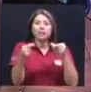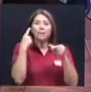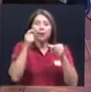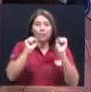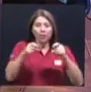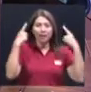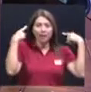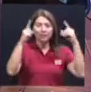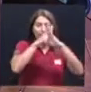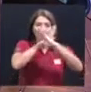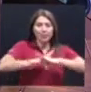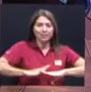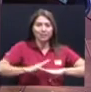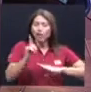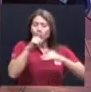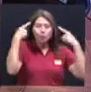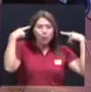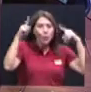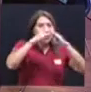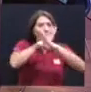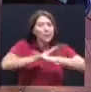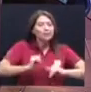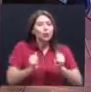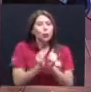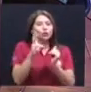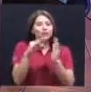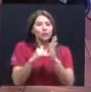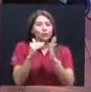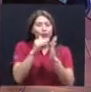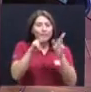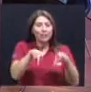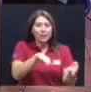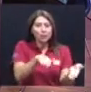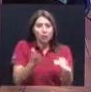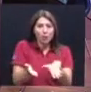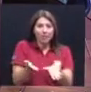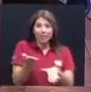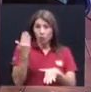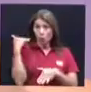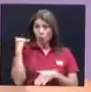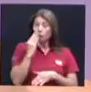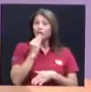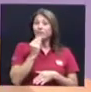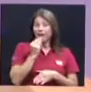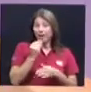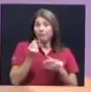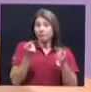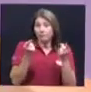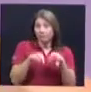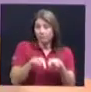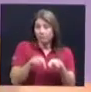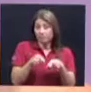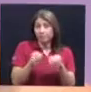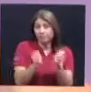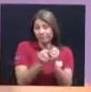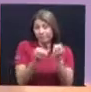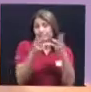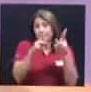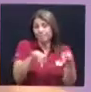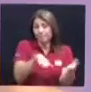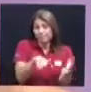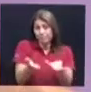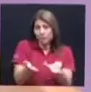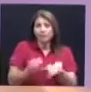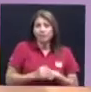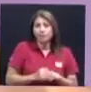logra la paz con 6 millones de Muertos cuando le tocó a Israel pagar con sus muertos no puede ser que sobre